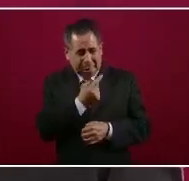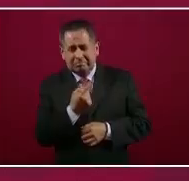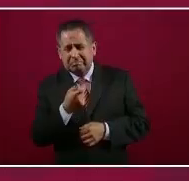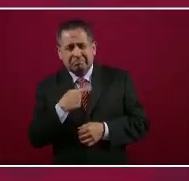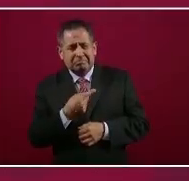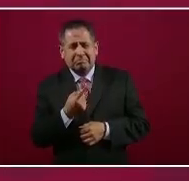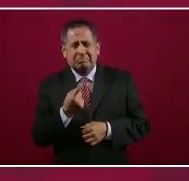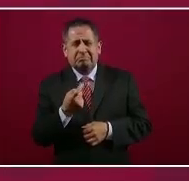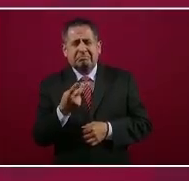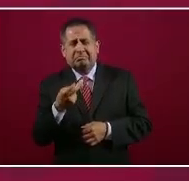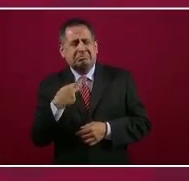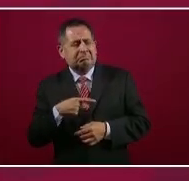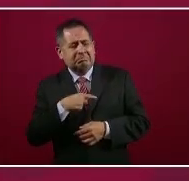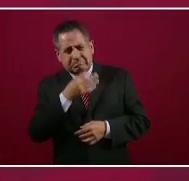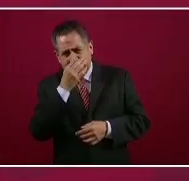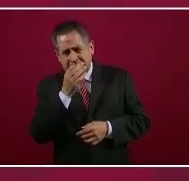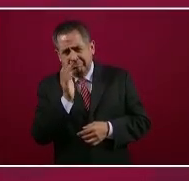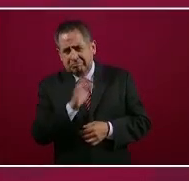200